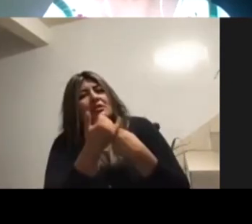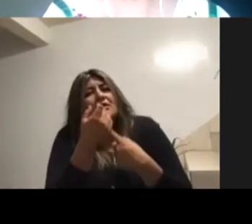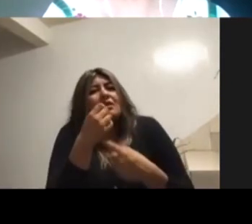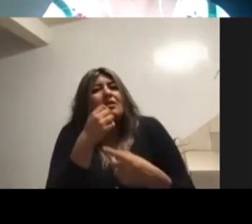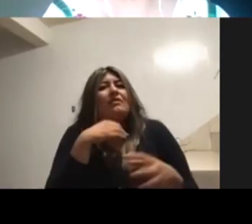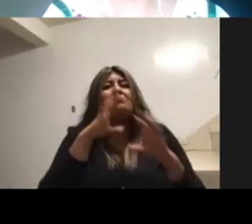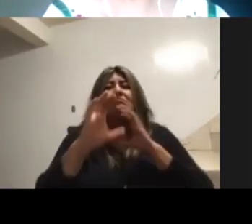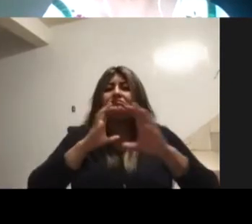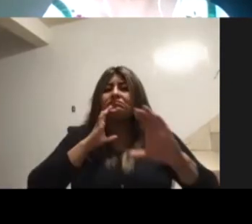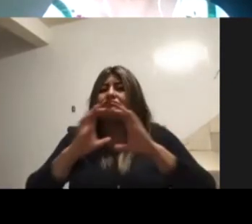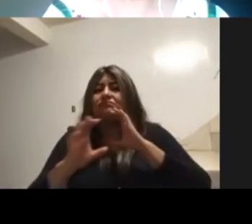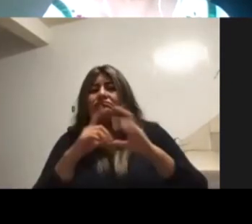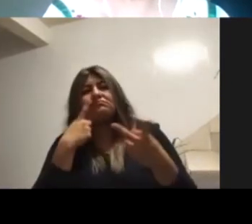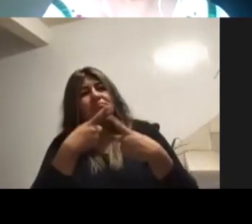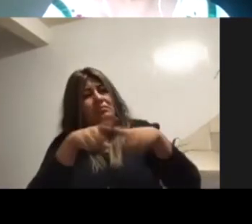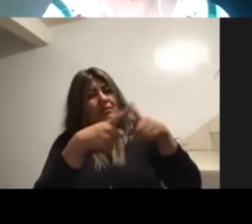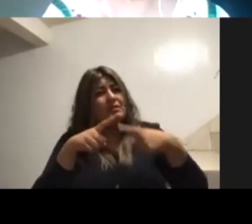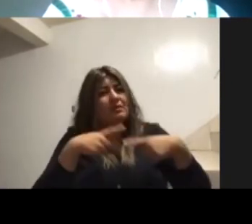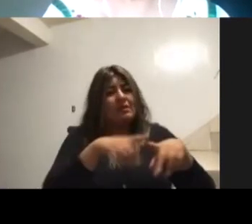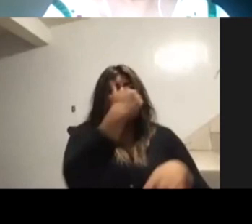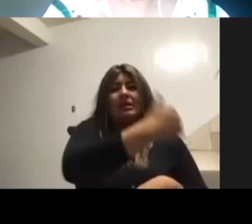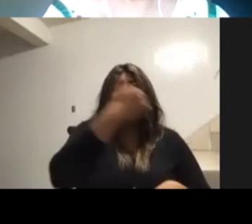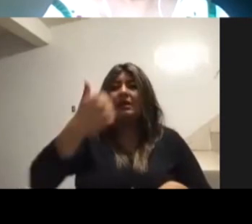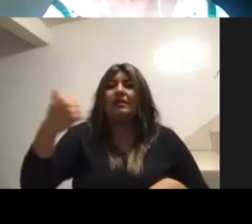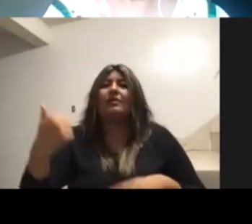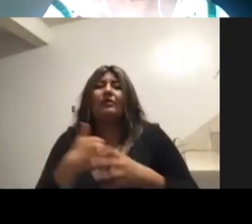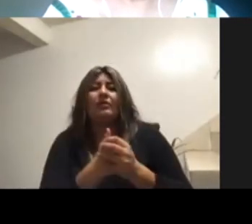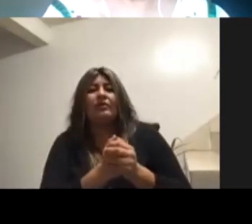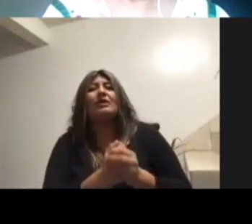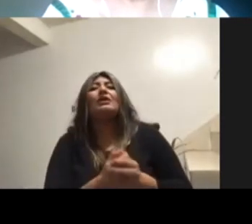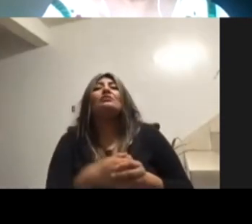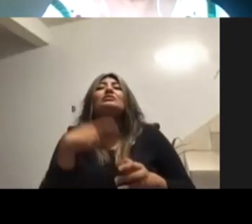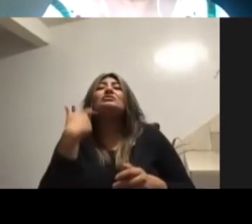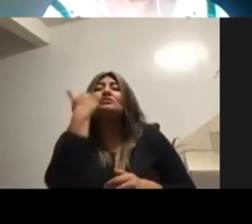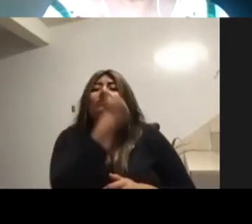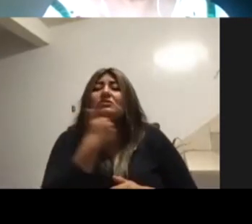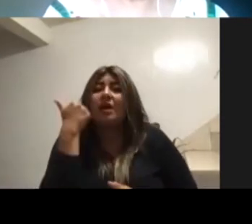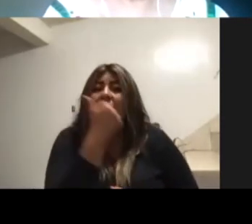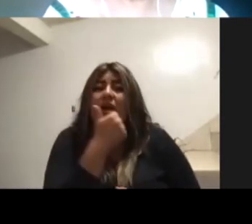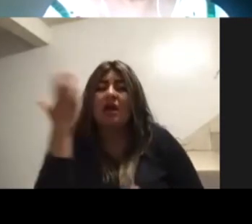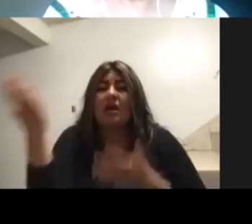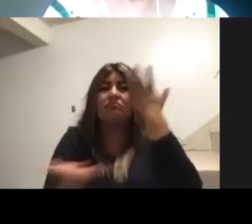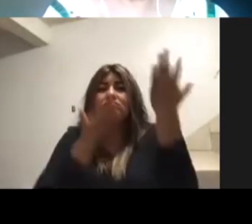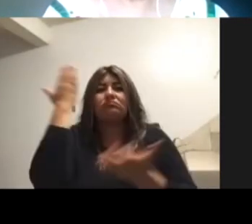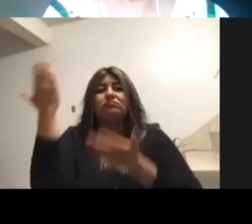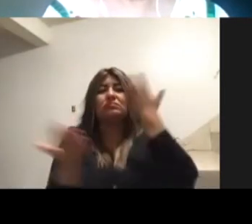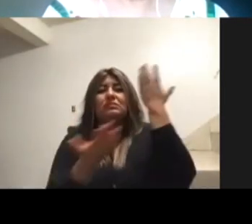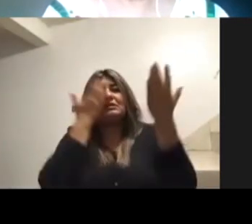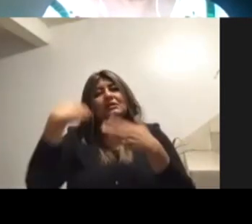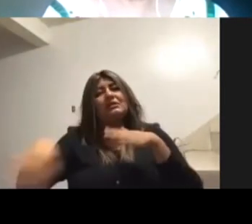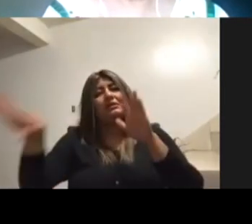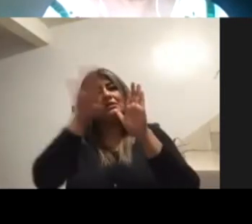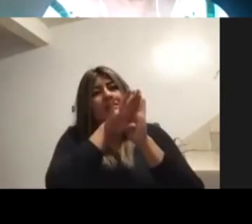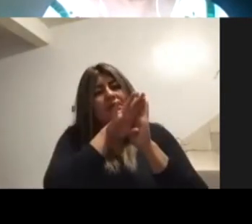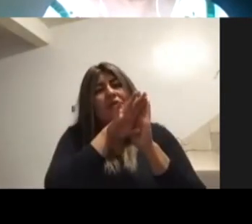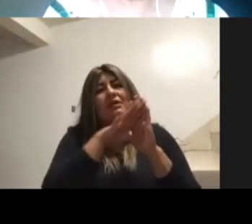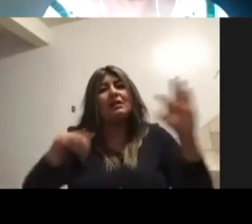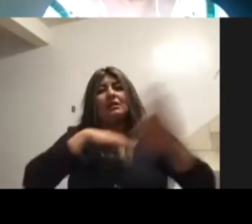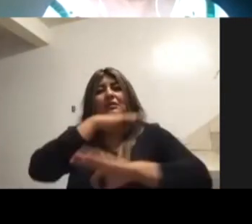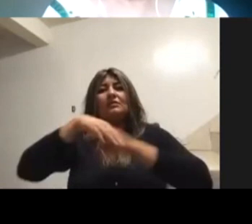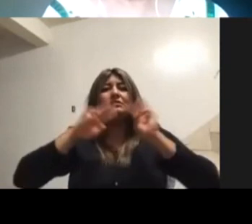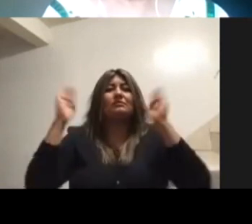en cada uno de nuestros estudiantes. Ese es el nivel en el que el mundo está tratando